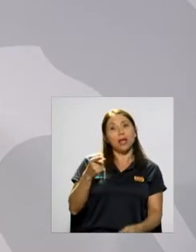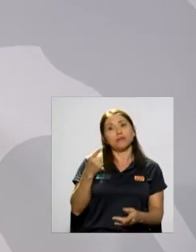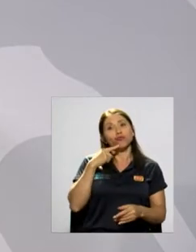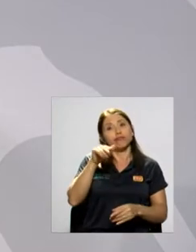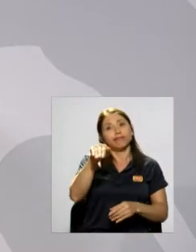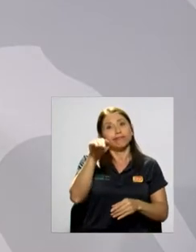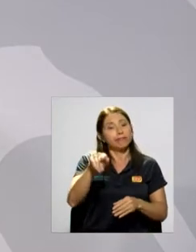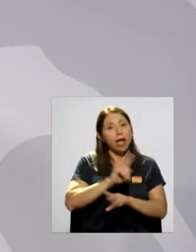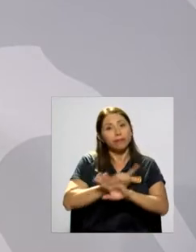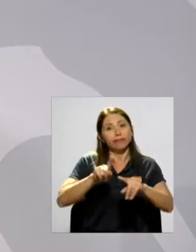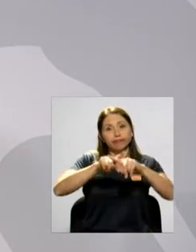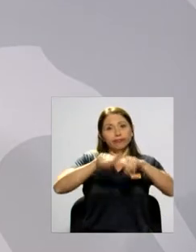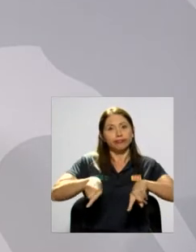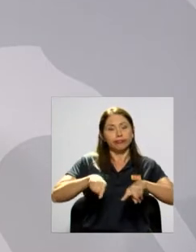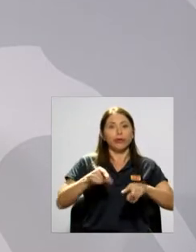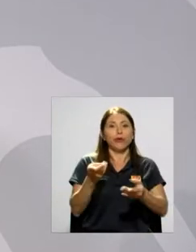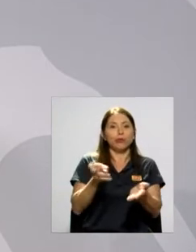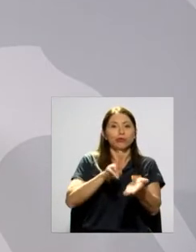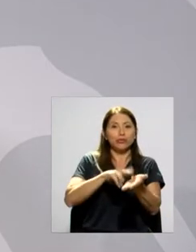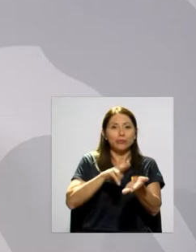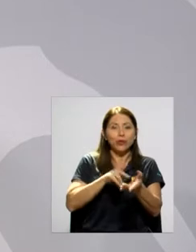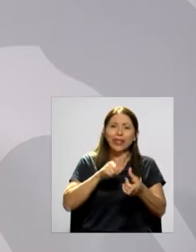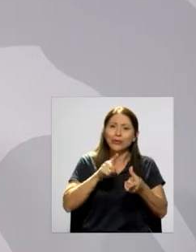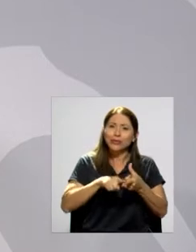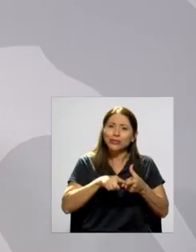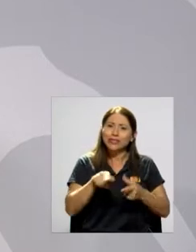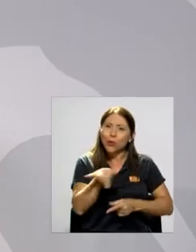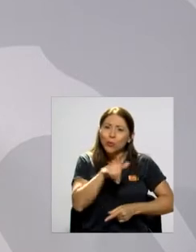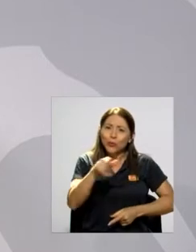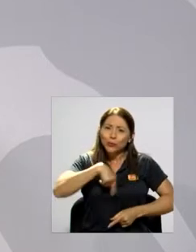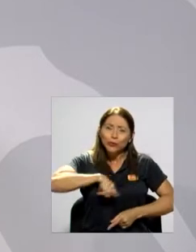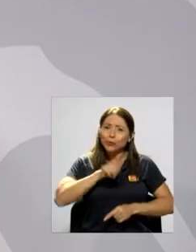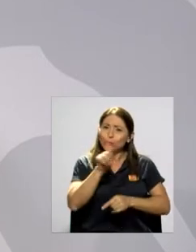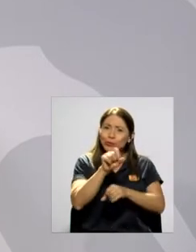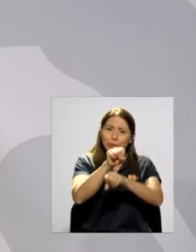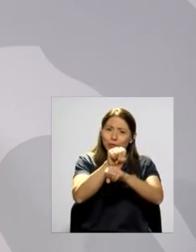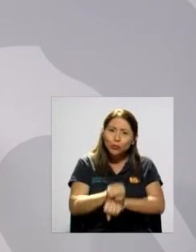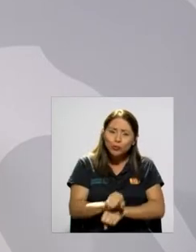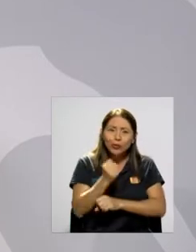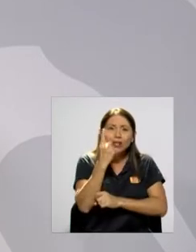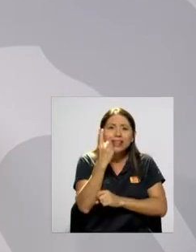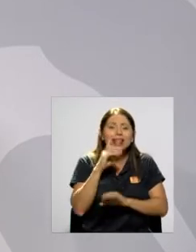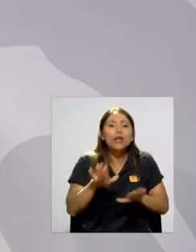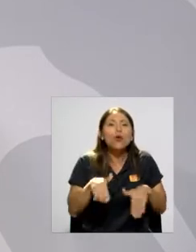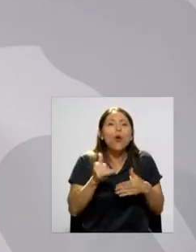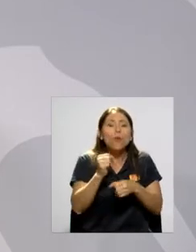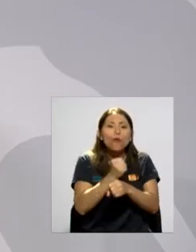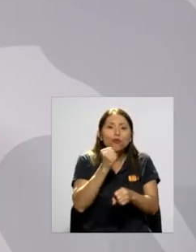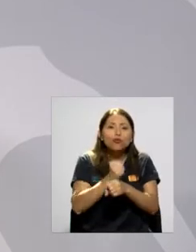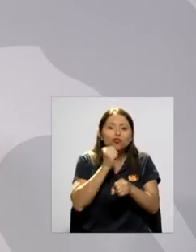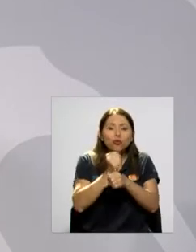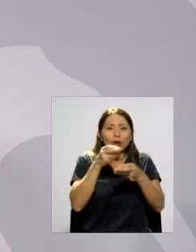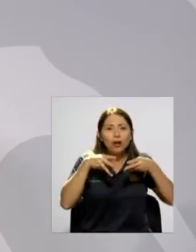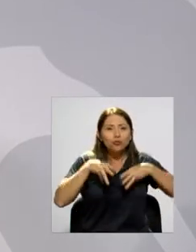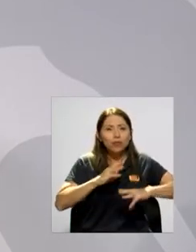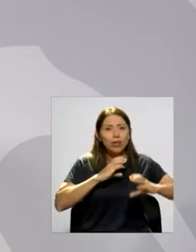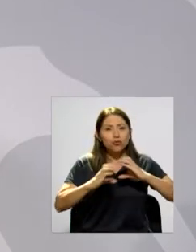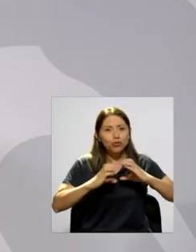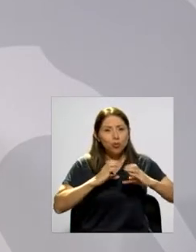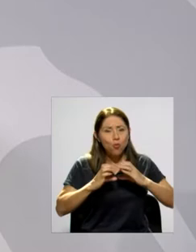que como consumidores de noticias como que no estamos acostumbrados tampoco a entender cómo funcionan los medios, y